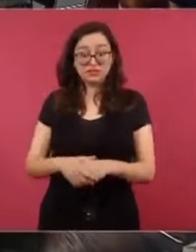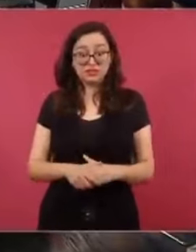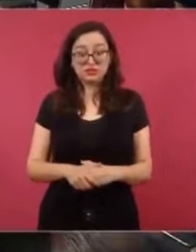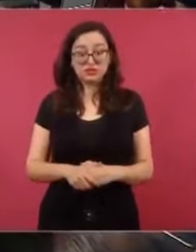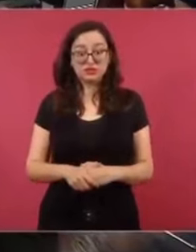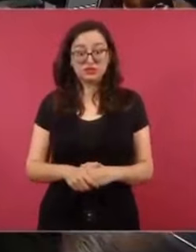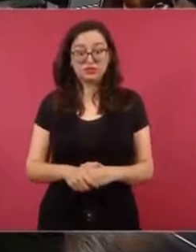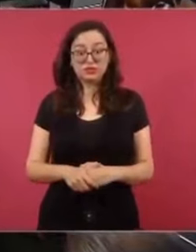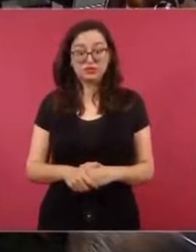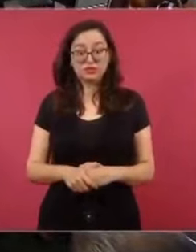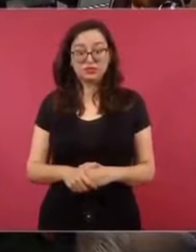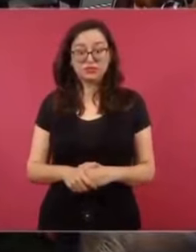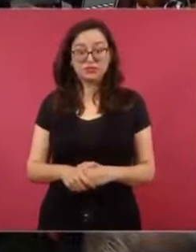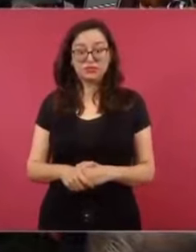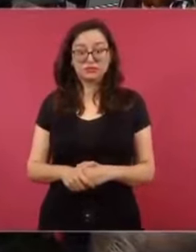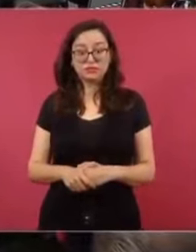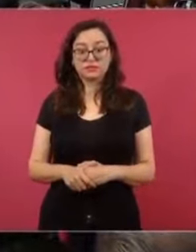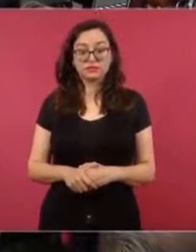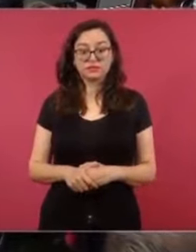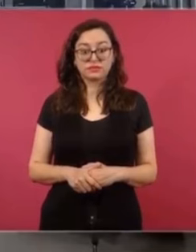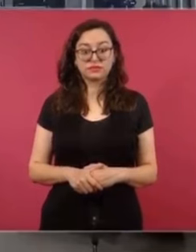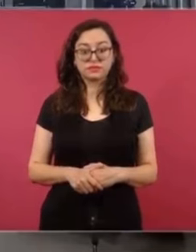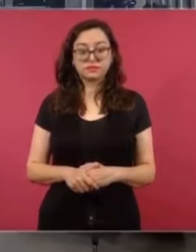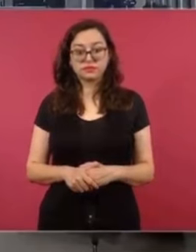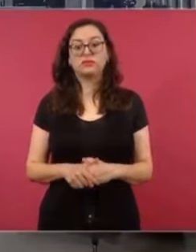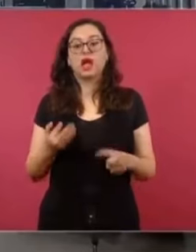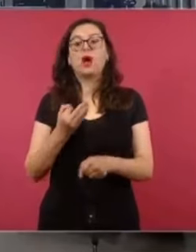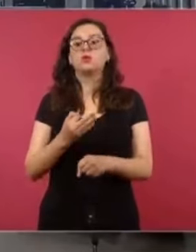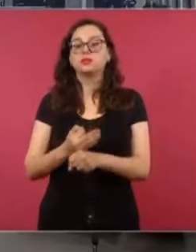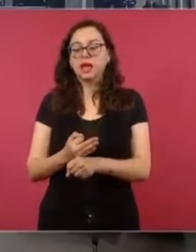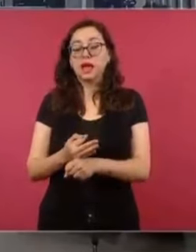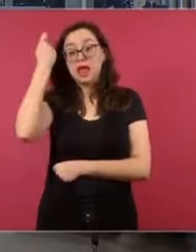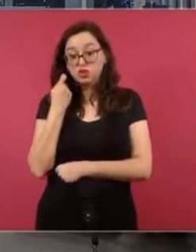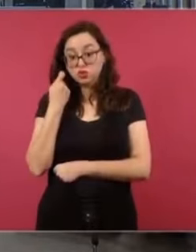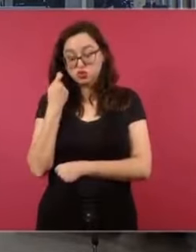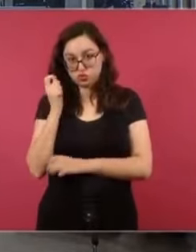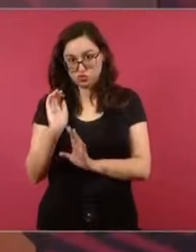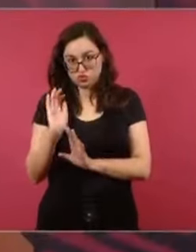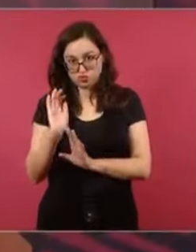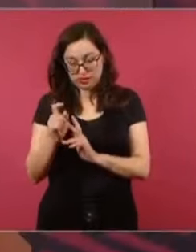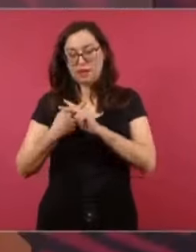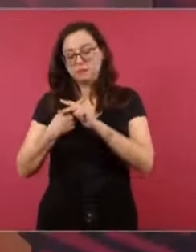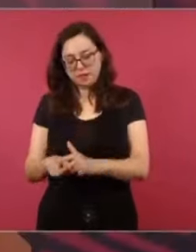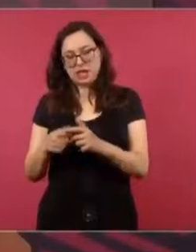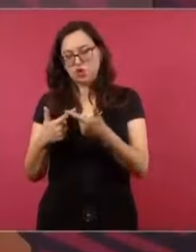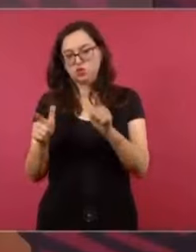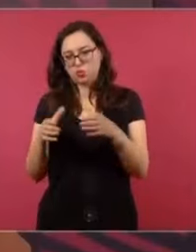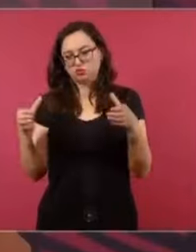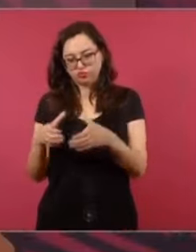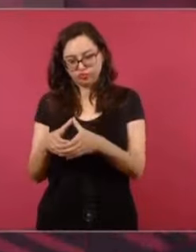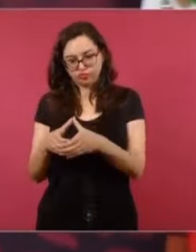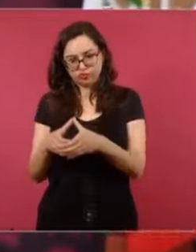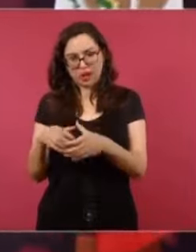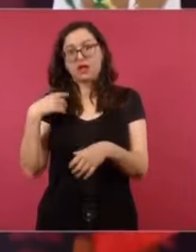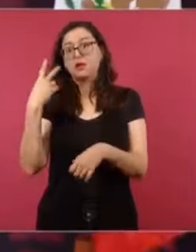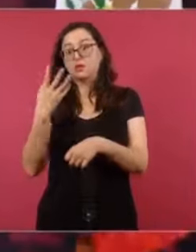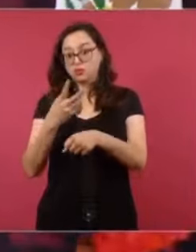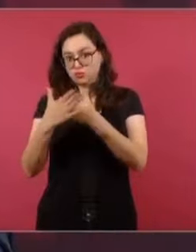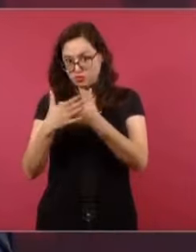1 de julio, ¿cuántos empezarían a beneficiar con eso? Ah, empiezan muy pocos, porque como la ley se